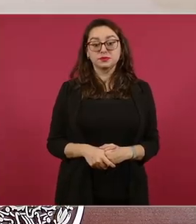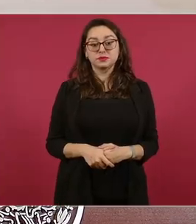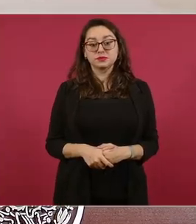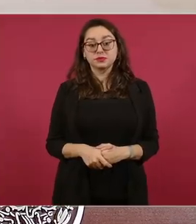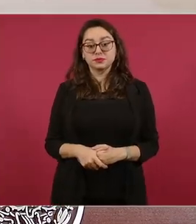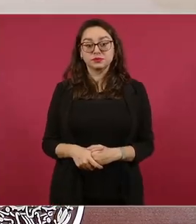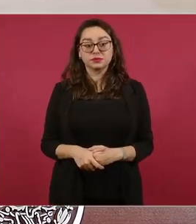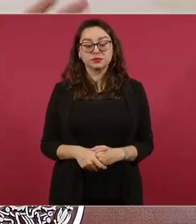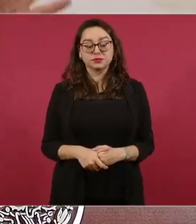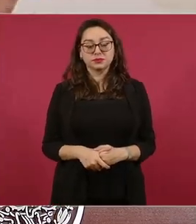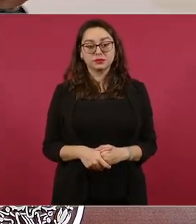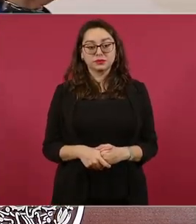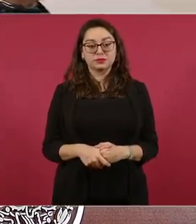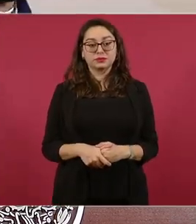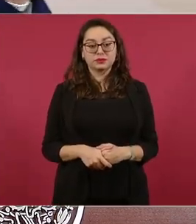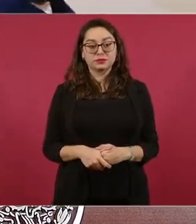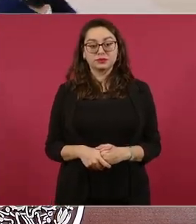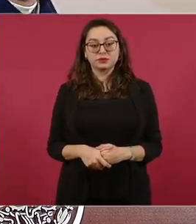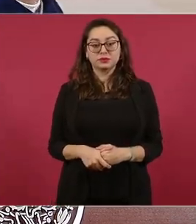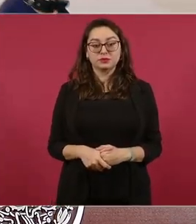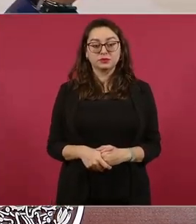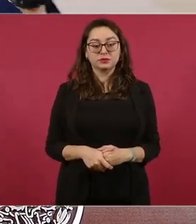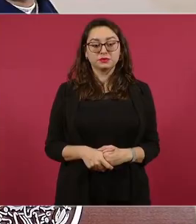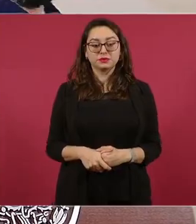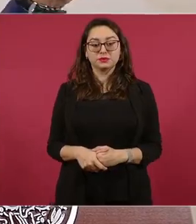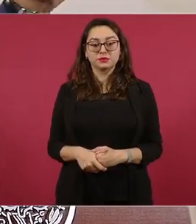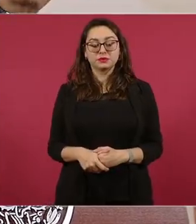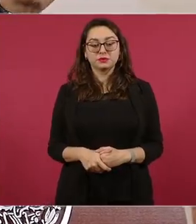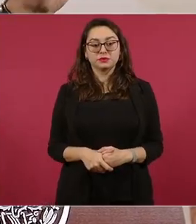Miren, eran como hermanos